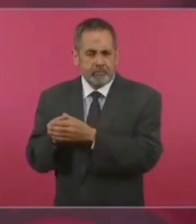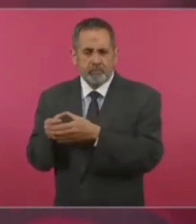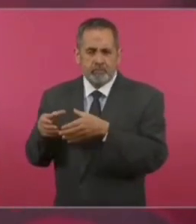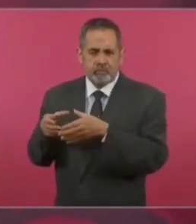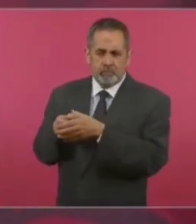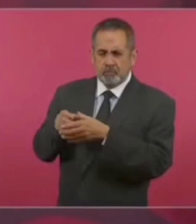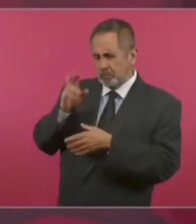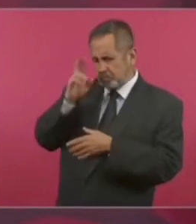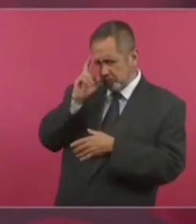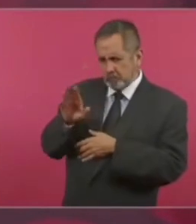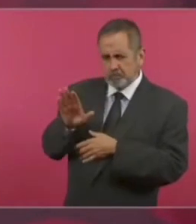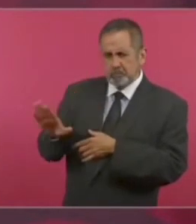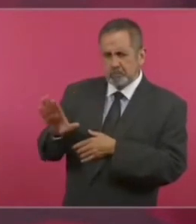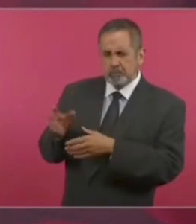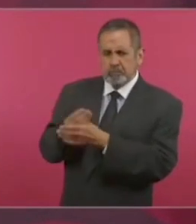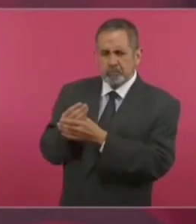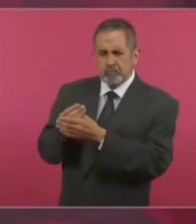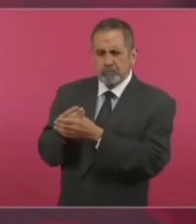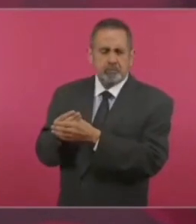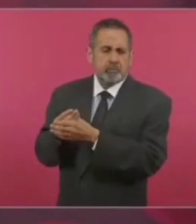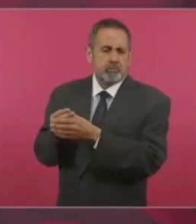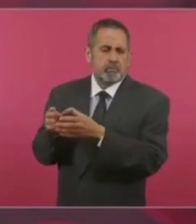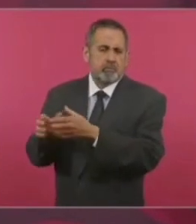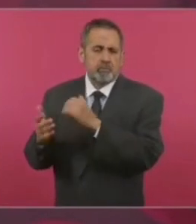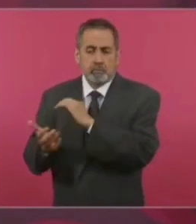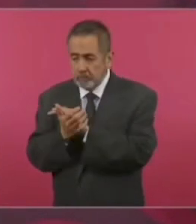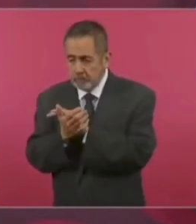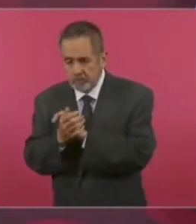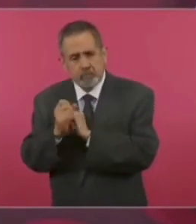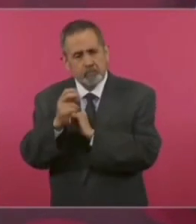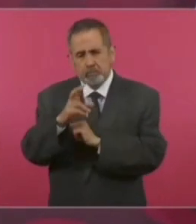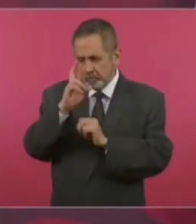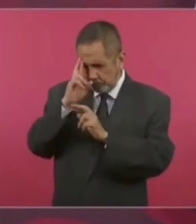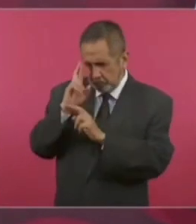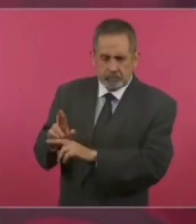sigilo, con discreción, nos los pidieron.